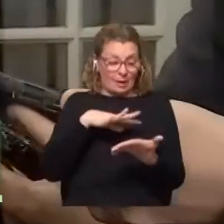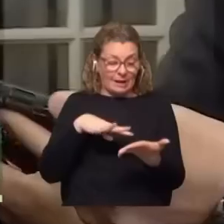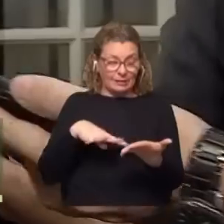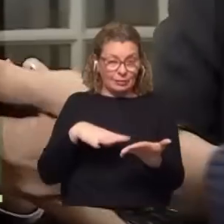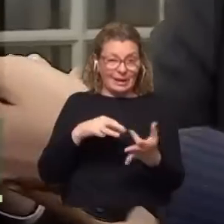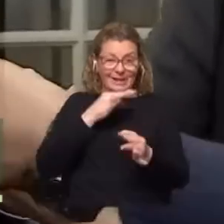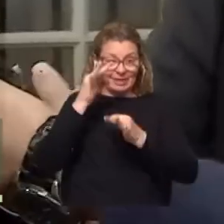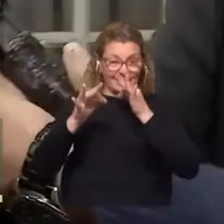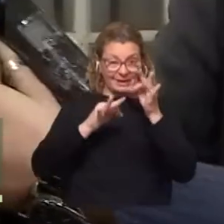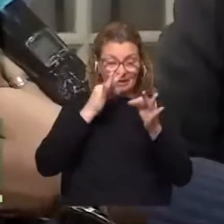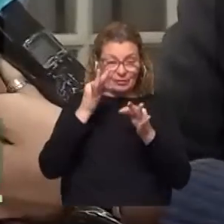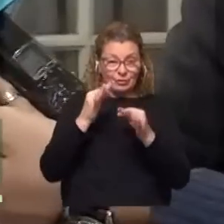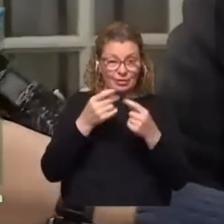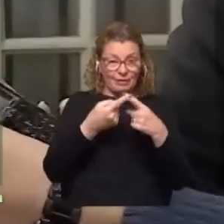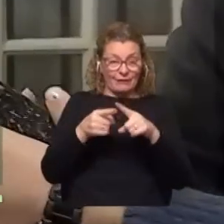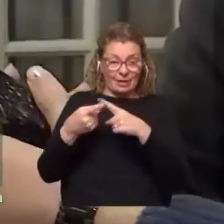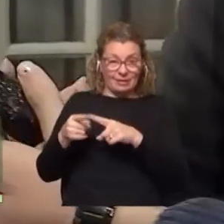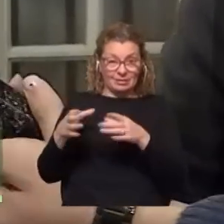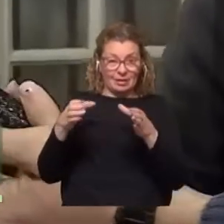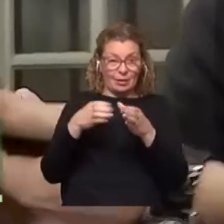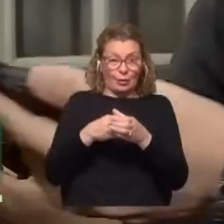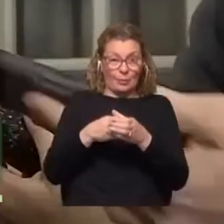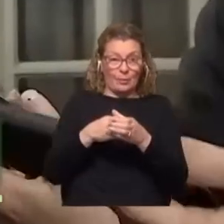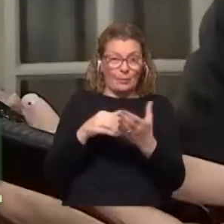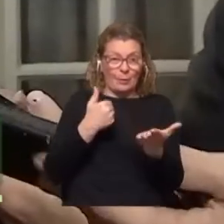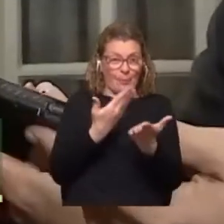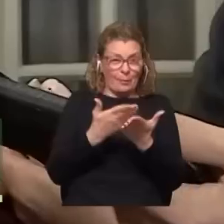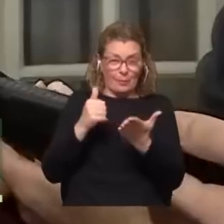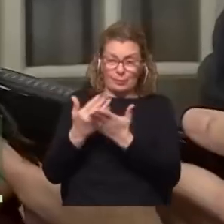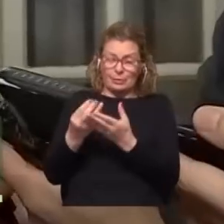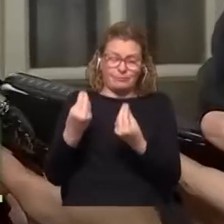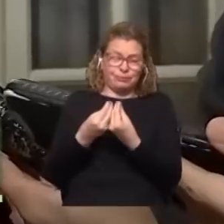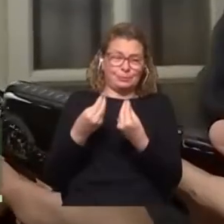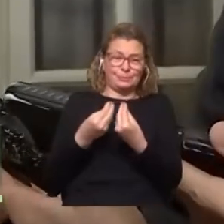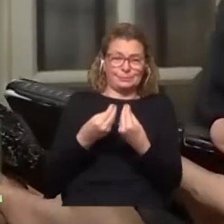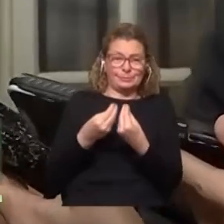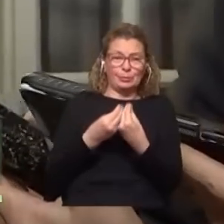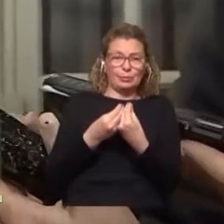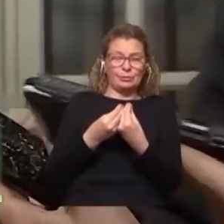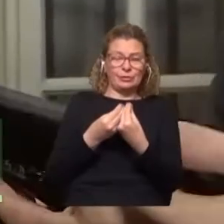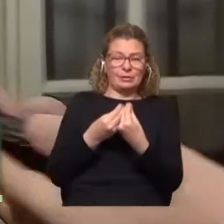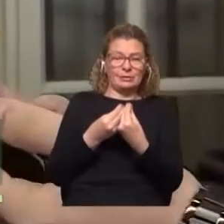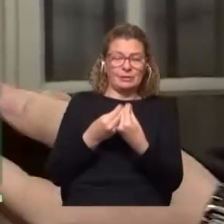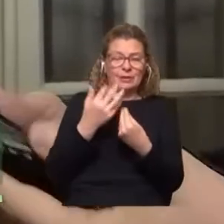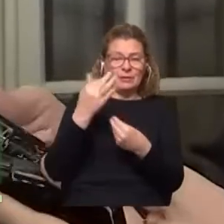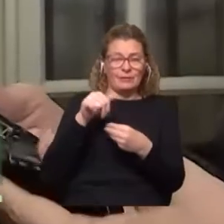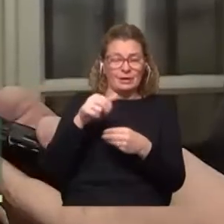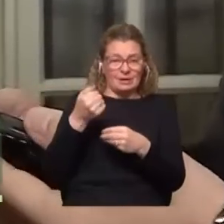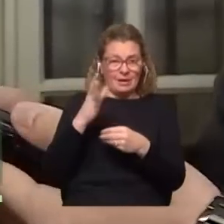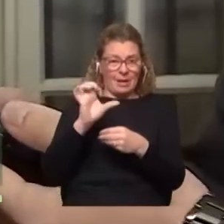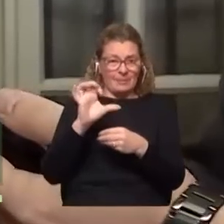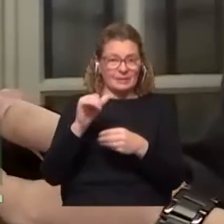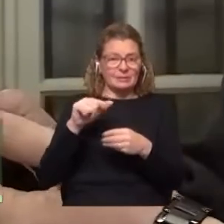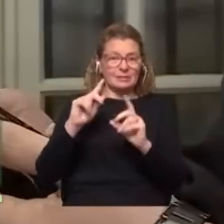de las declaraciones que han sacado diferentes colectivos pero propuestas hay de sobra la fenap también está dispuesto